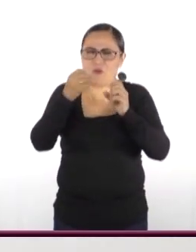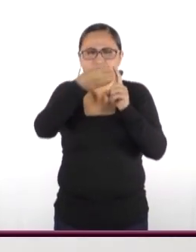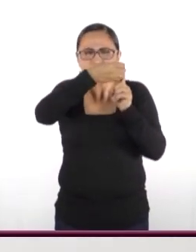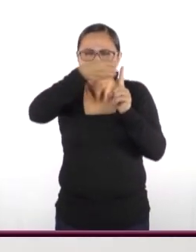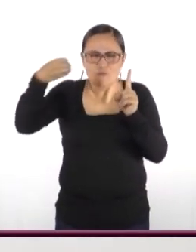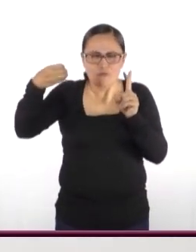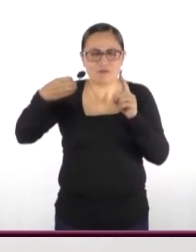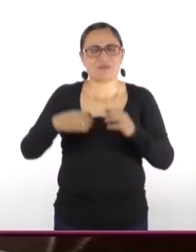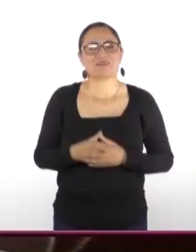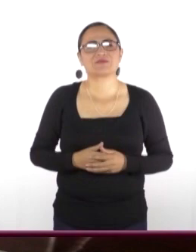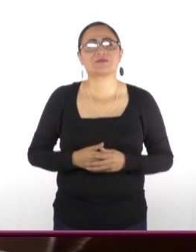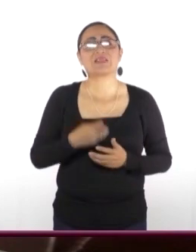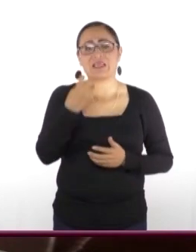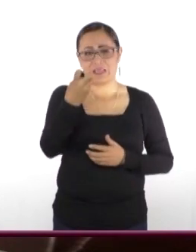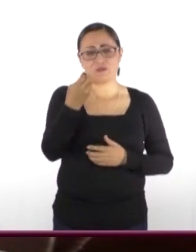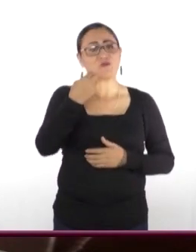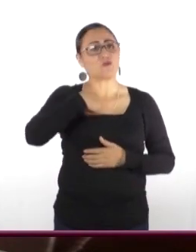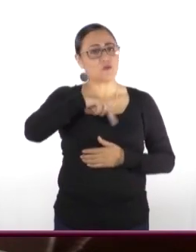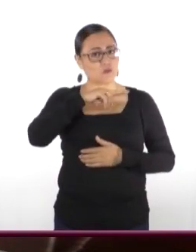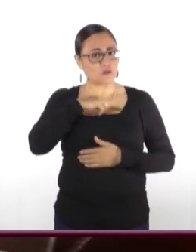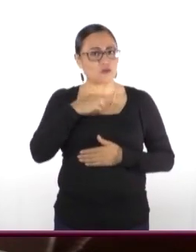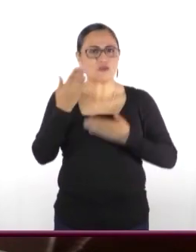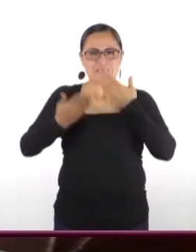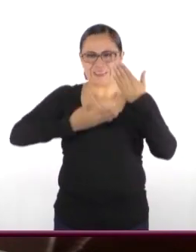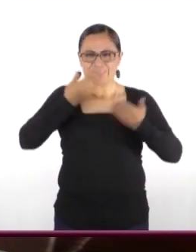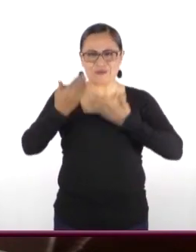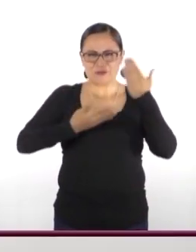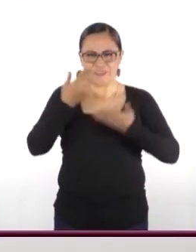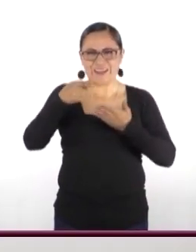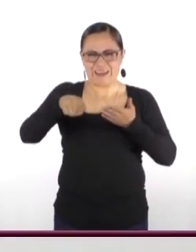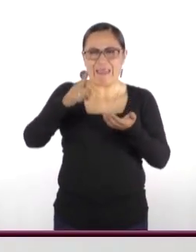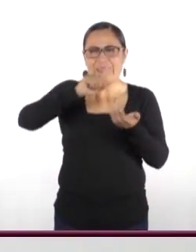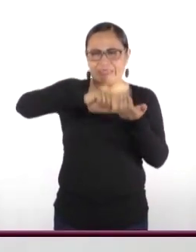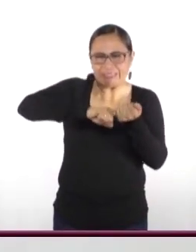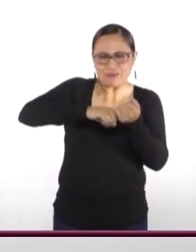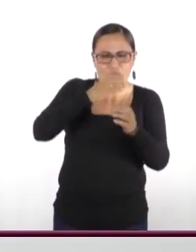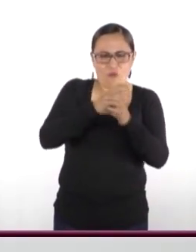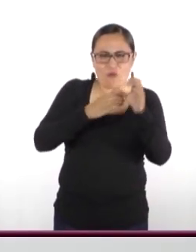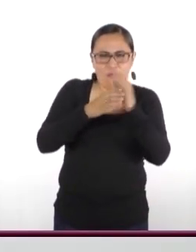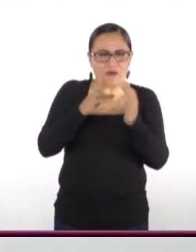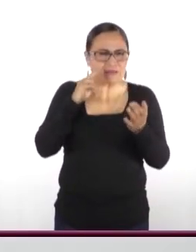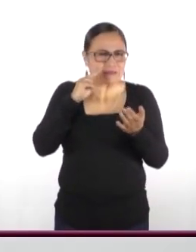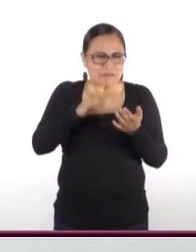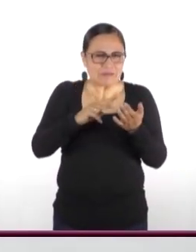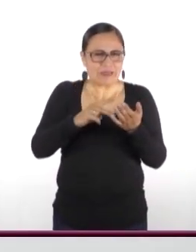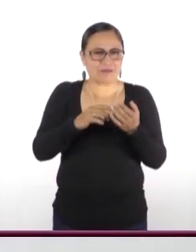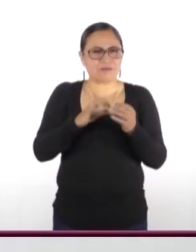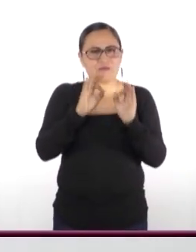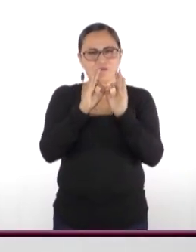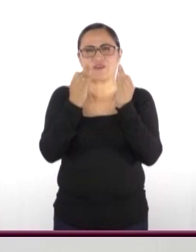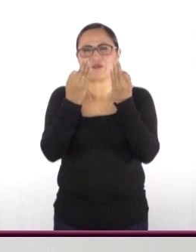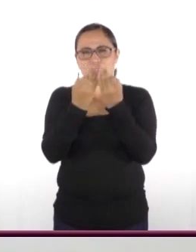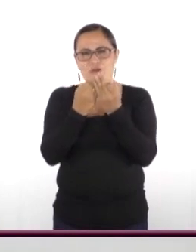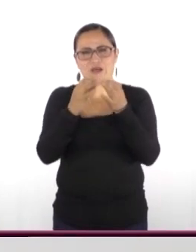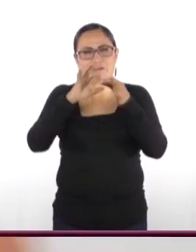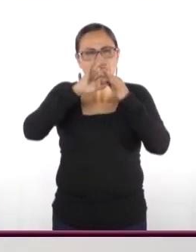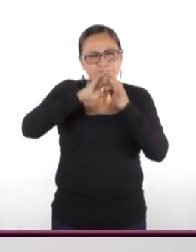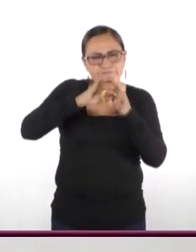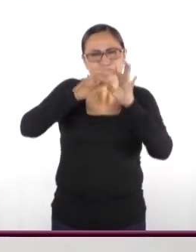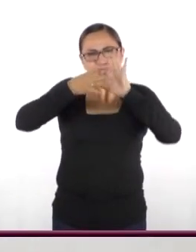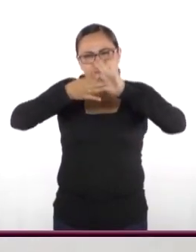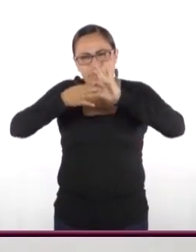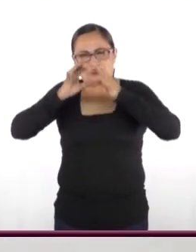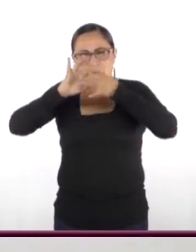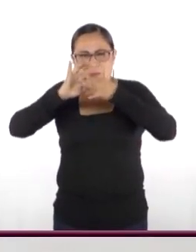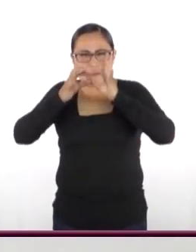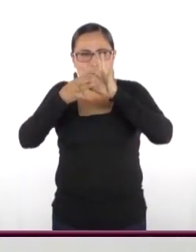bueno, es lo que te digo, ¿no? Nosotros estudiamos figuras geométricas, por ejemplo, porque, pues bueno, se busca